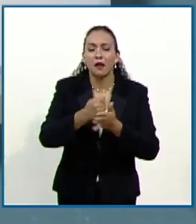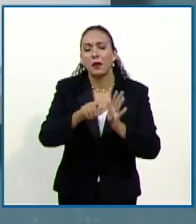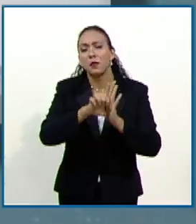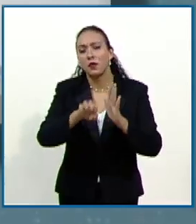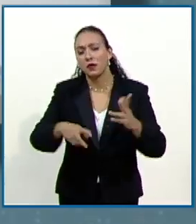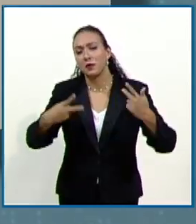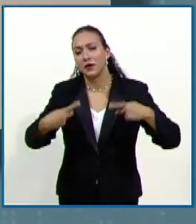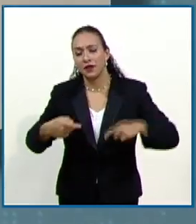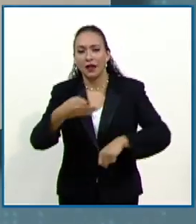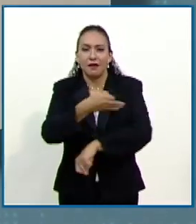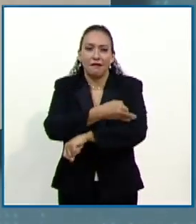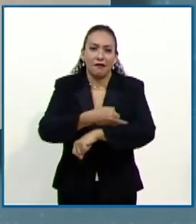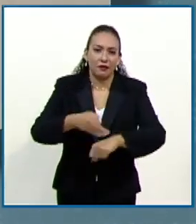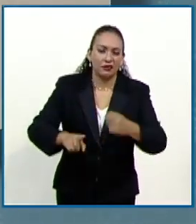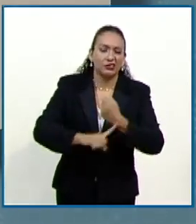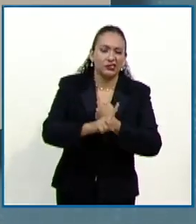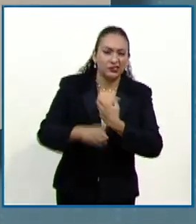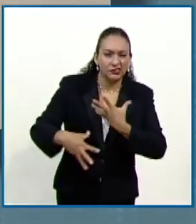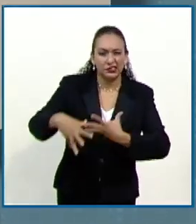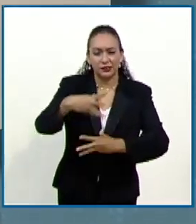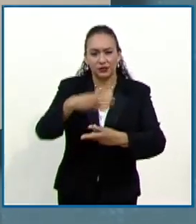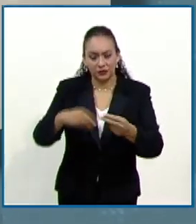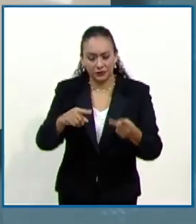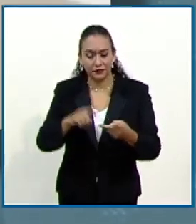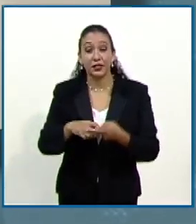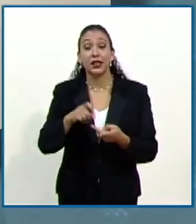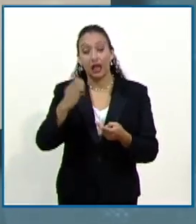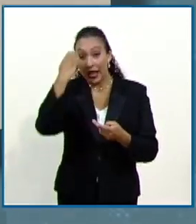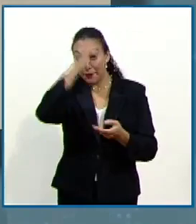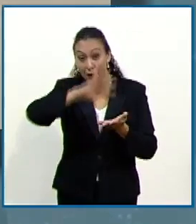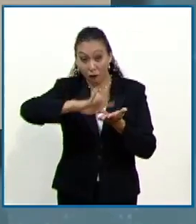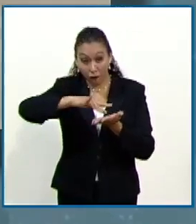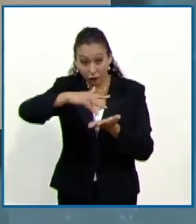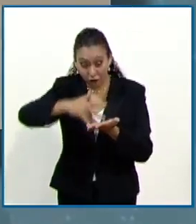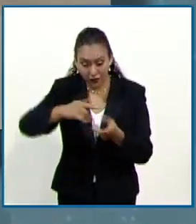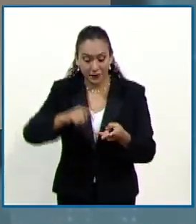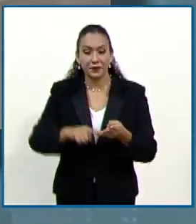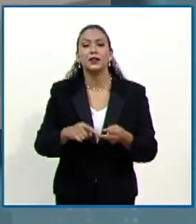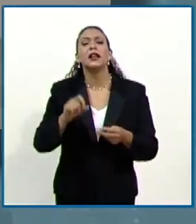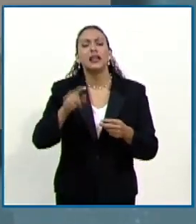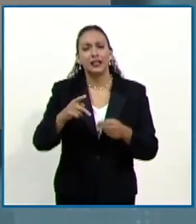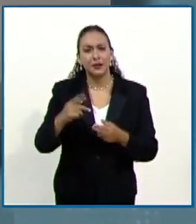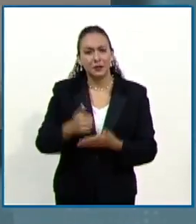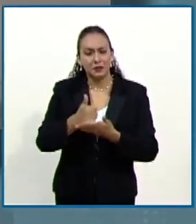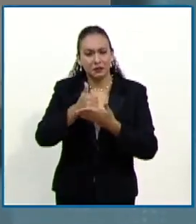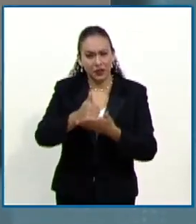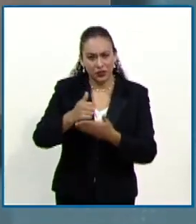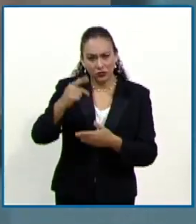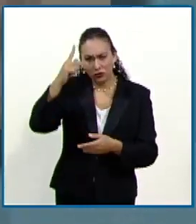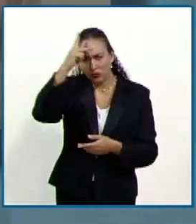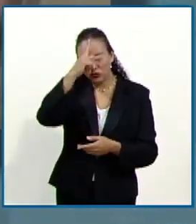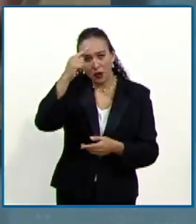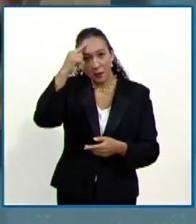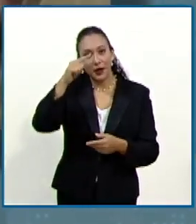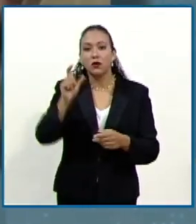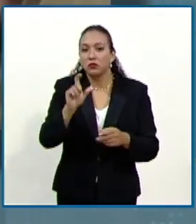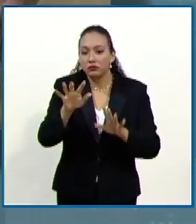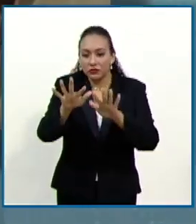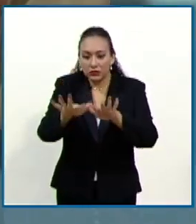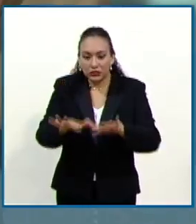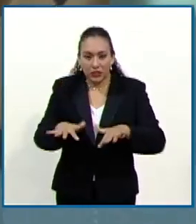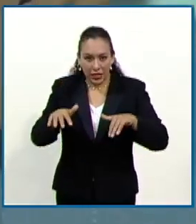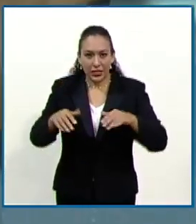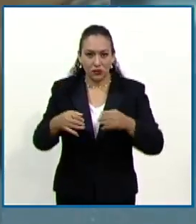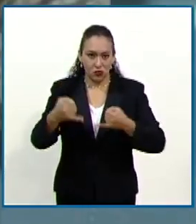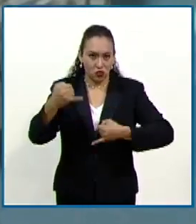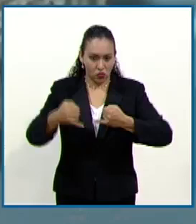de orden familiar, evaluaciones forenses, así como asistencias técnicas psicológicas durante las audiencias para apoyar en